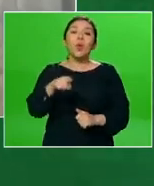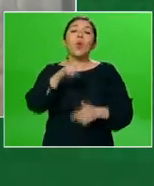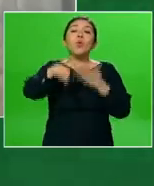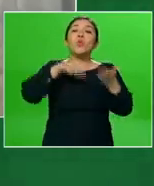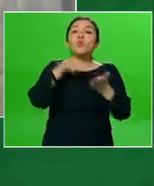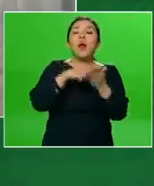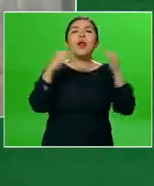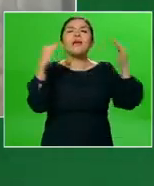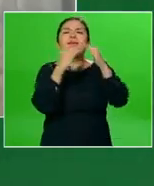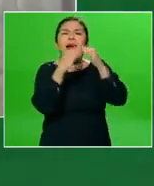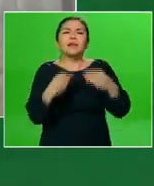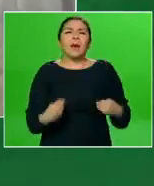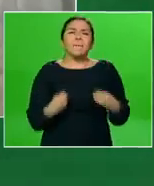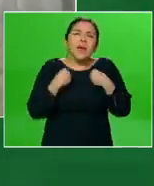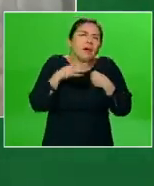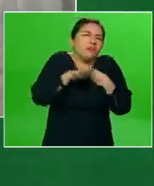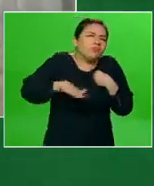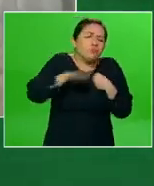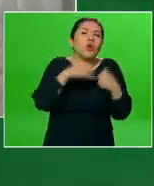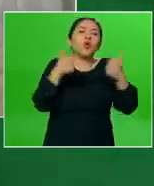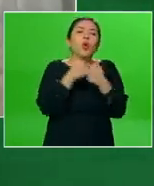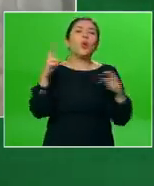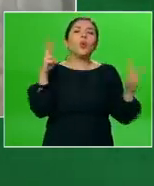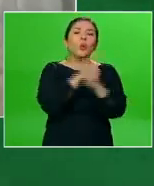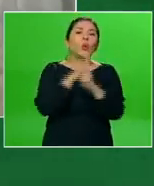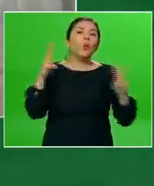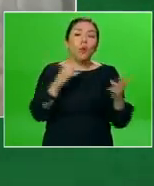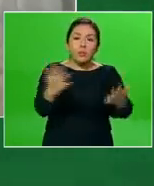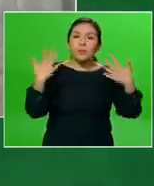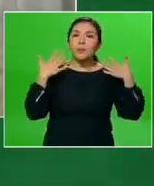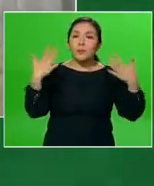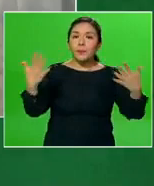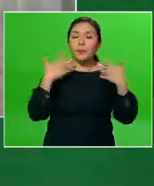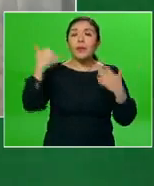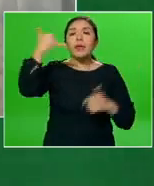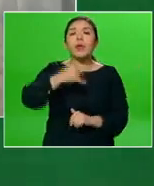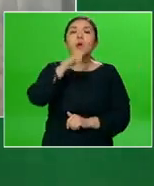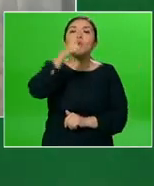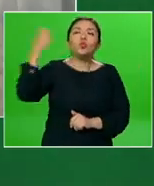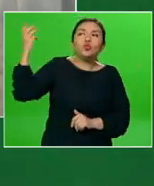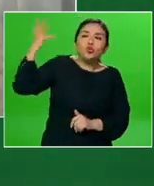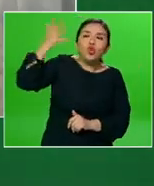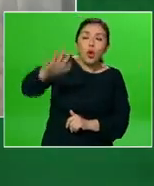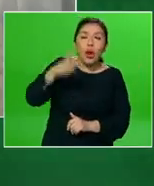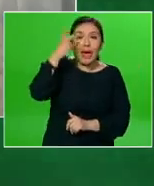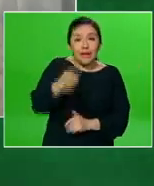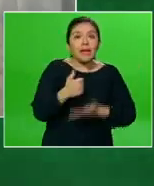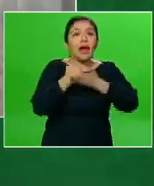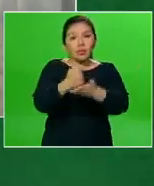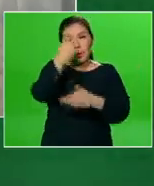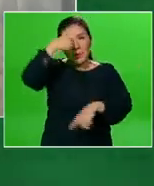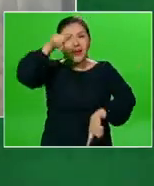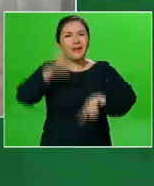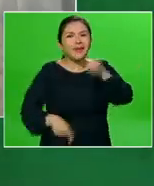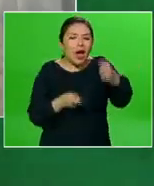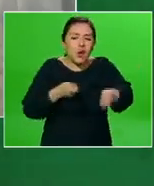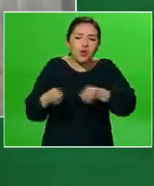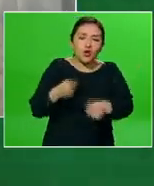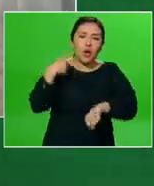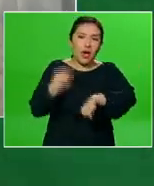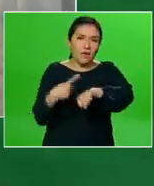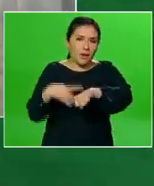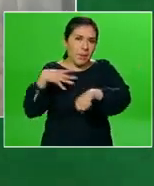ventilados e iluminados estas son medidas generales que apoyarán en el control y mitigación de la